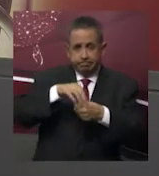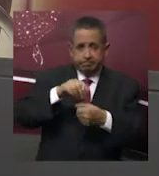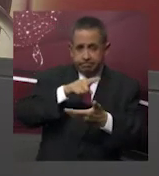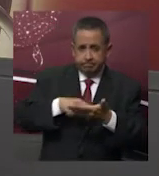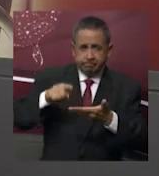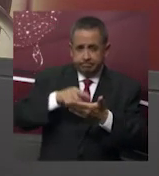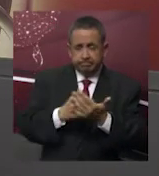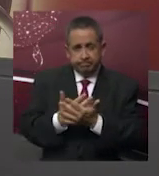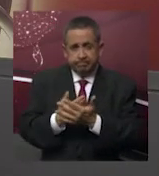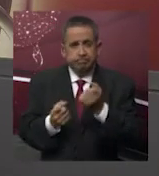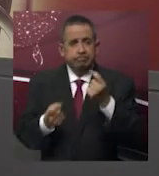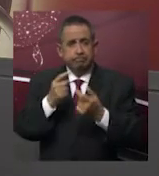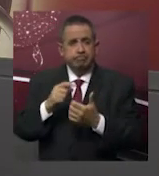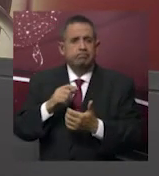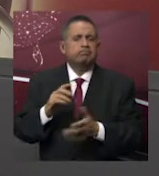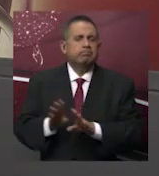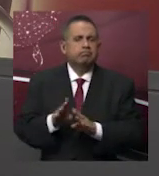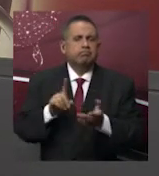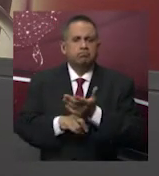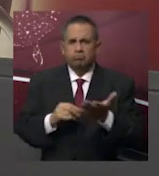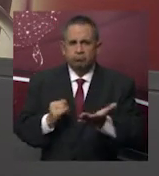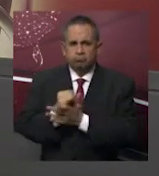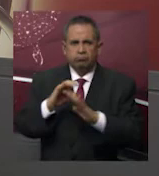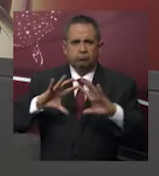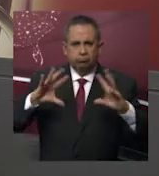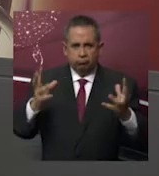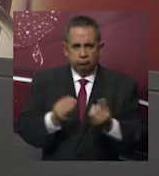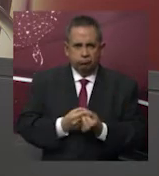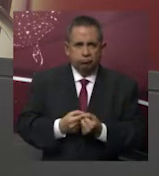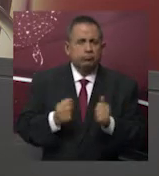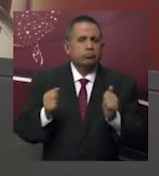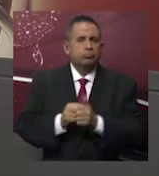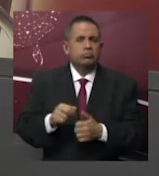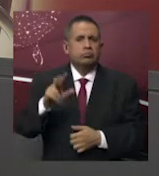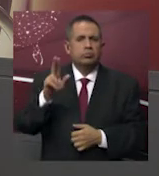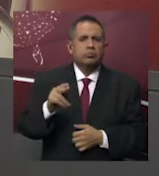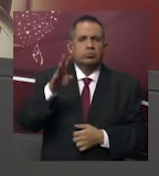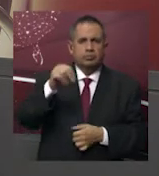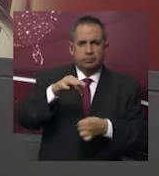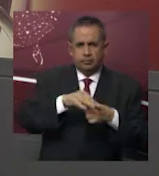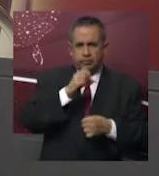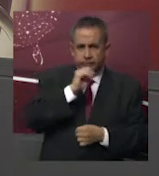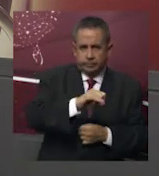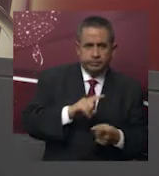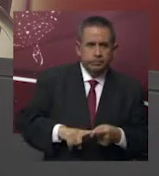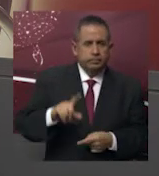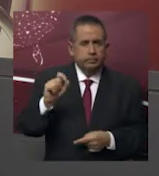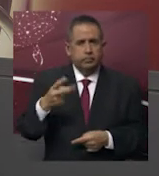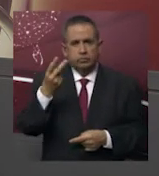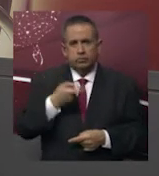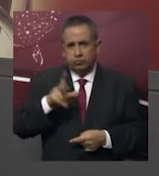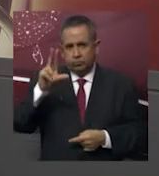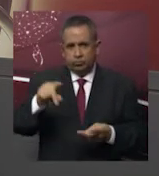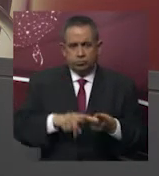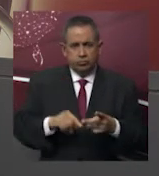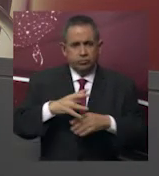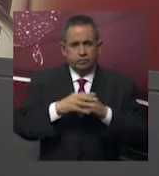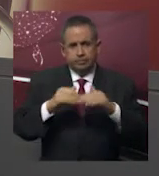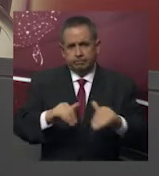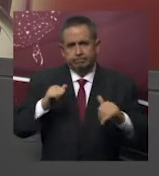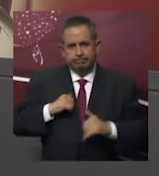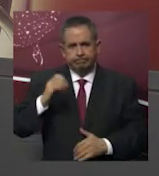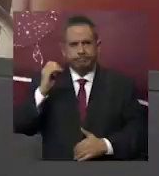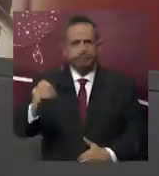votación nominal de los artículos reservados. El dictamen quedó avalado en lo general y en lo particular con 89 votos a favor, 21 en contra y 0